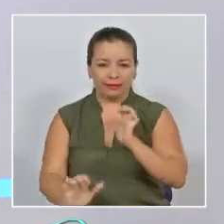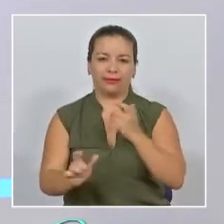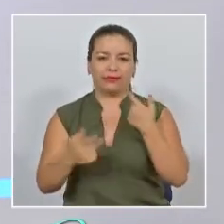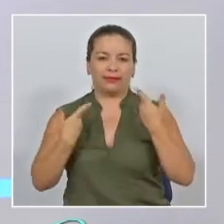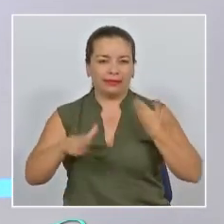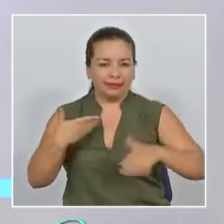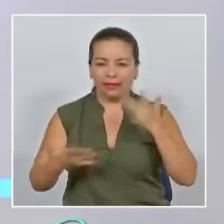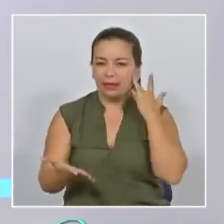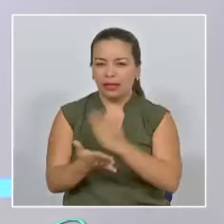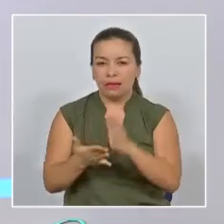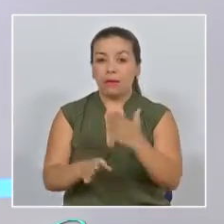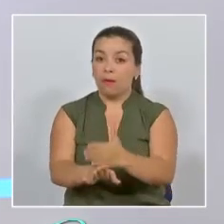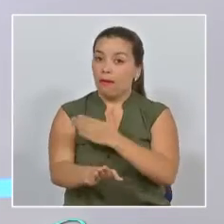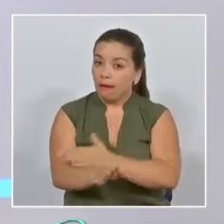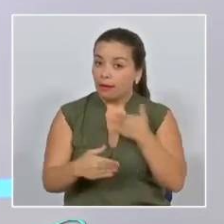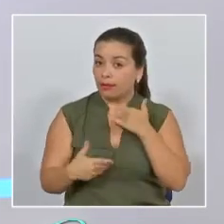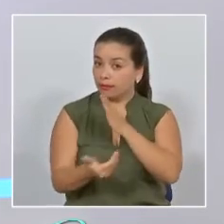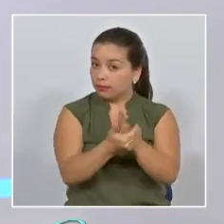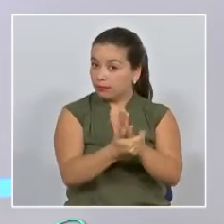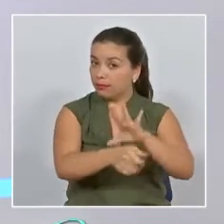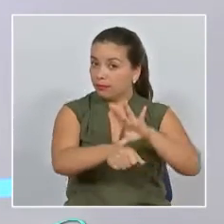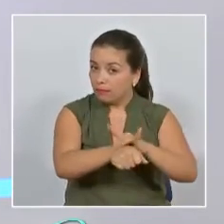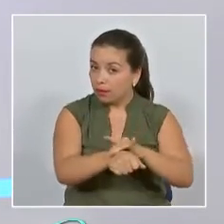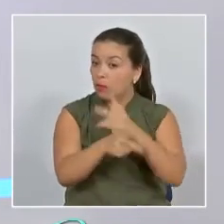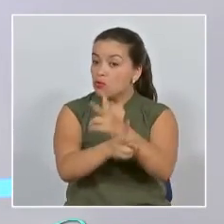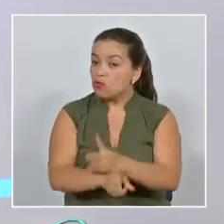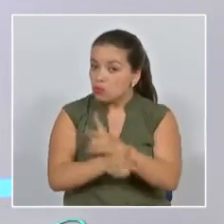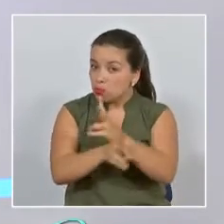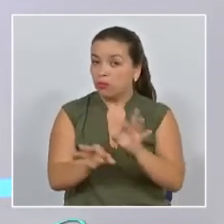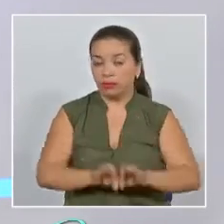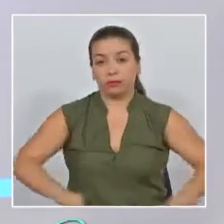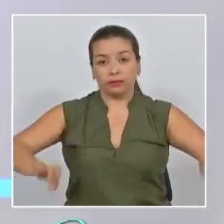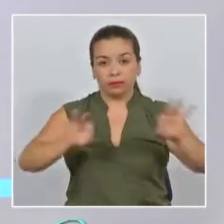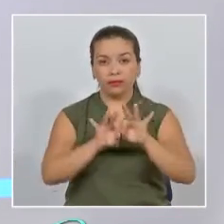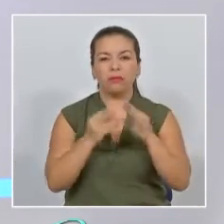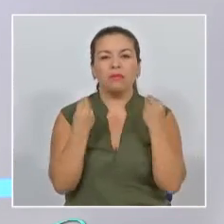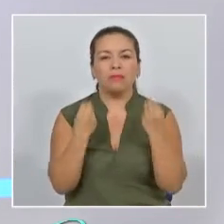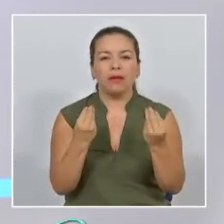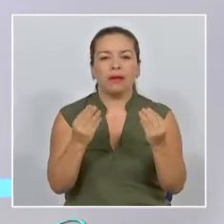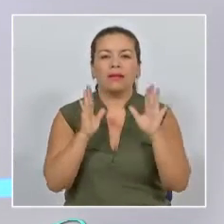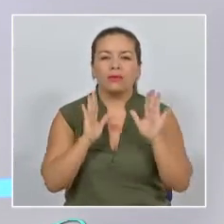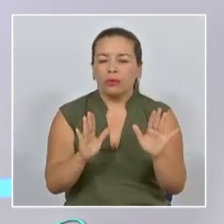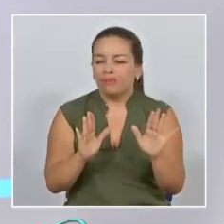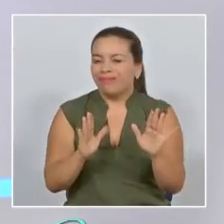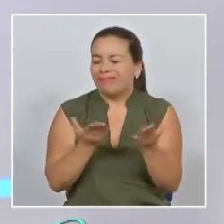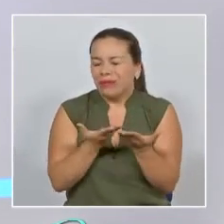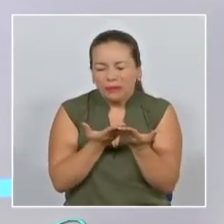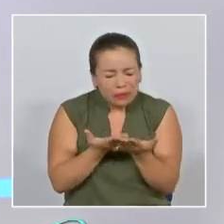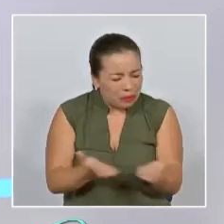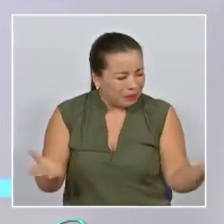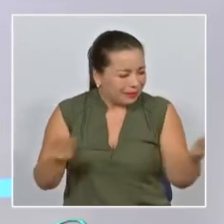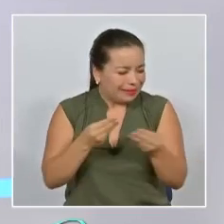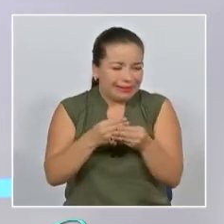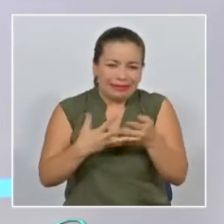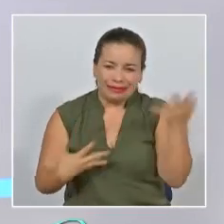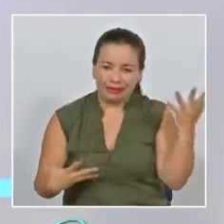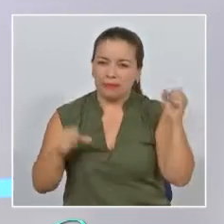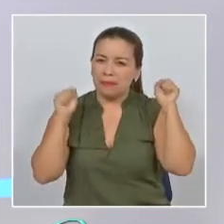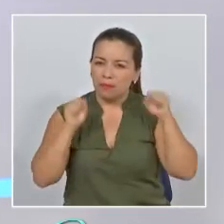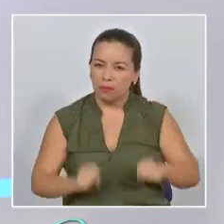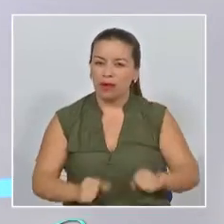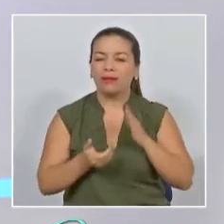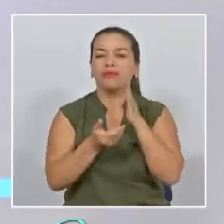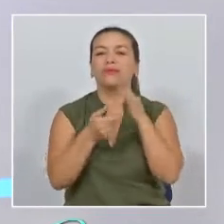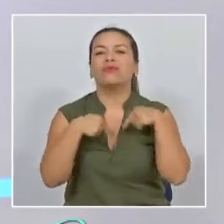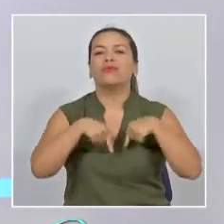chequeos preventivos, exámenes de laboratorio, enemas, tantas cosas que nosotros podríamos hacer en bien de la salud, pero